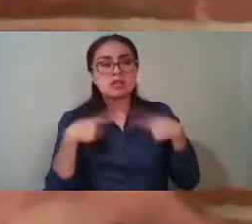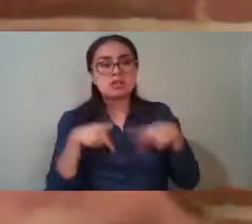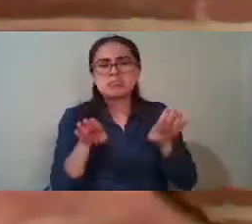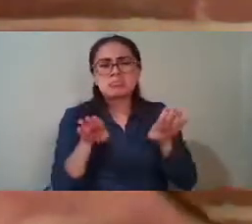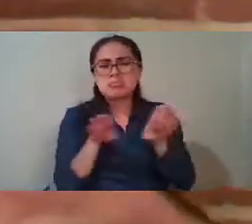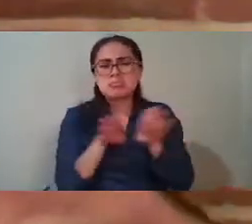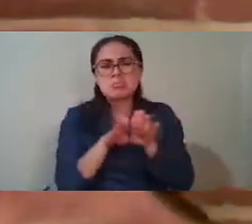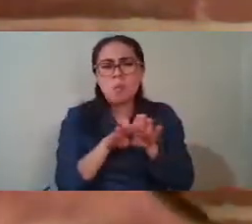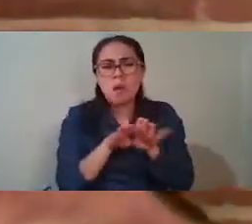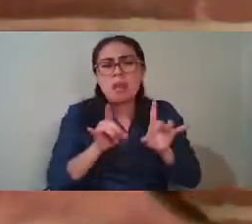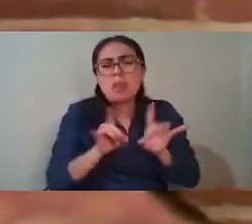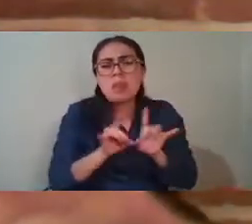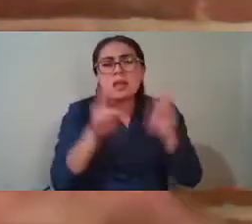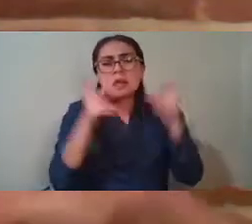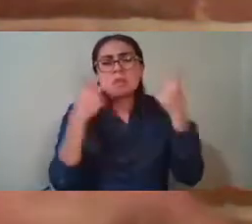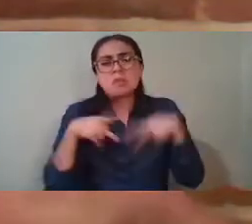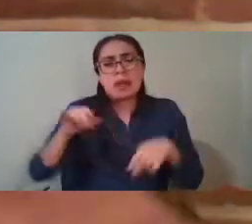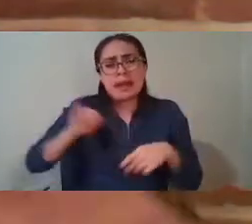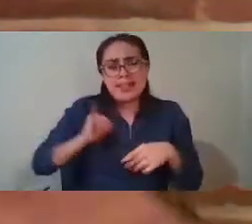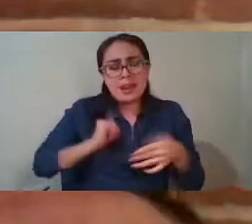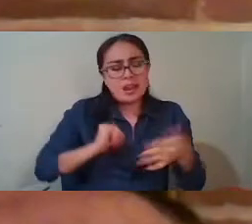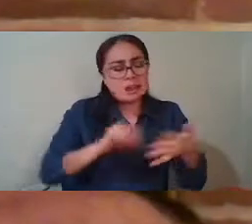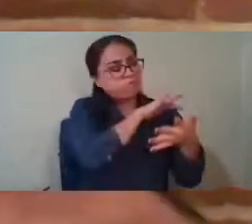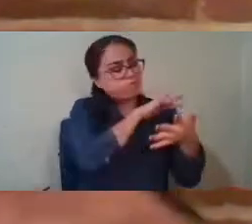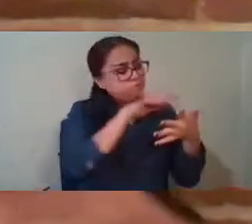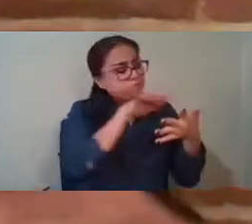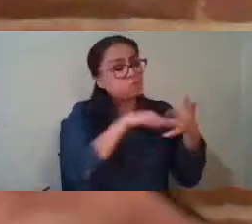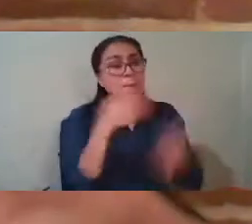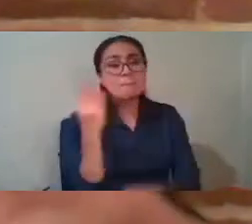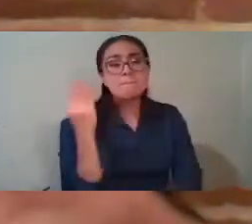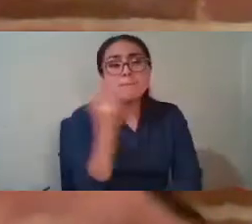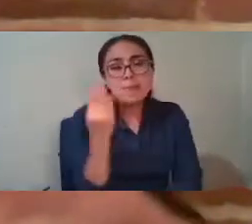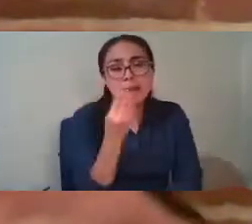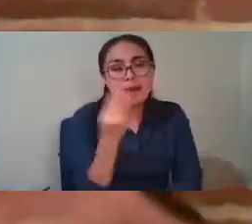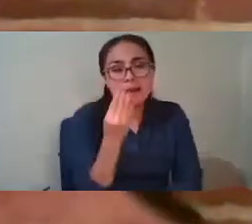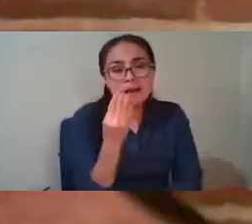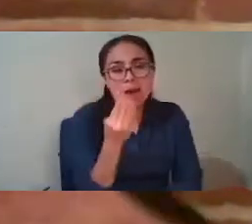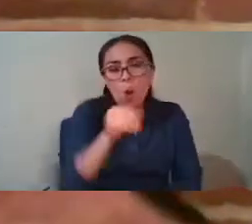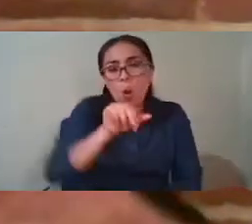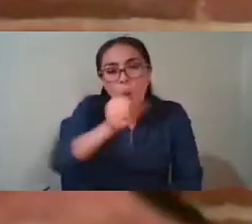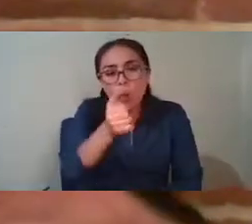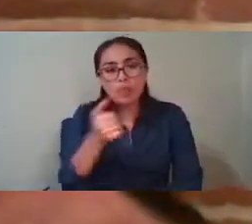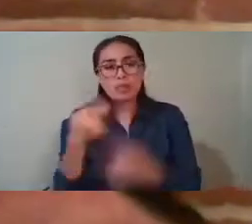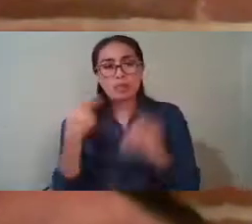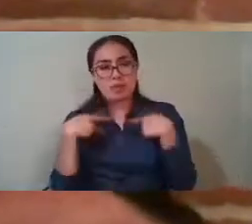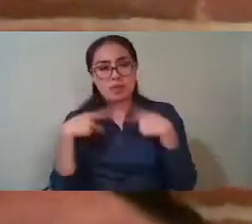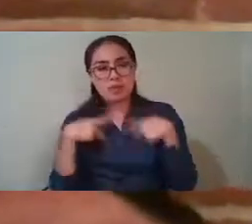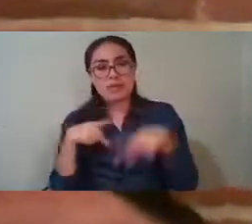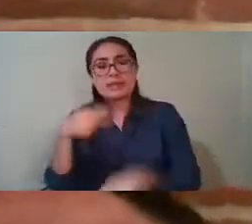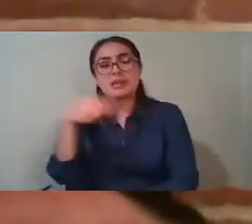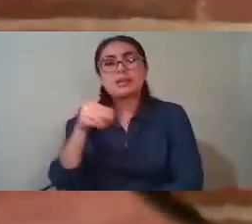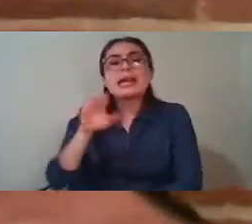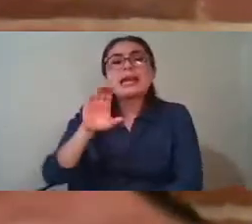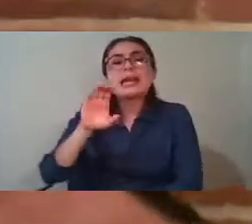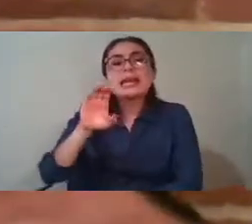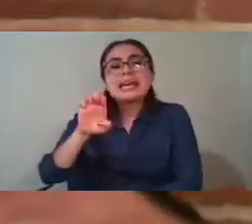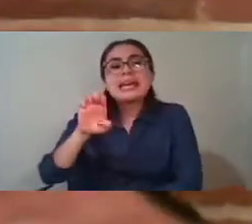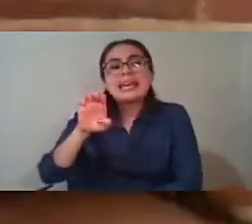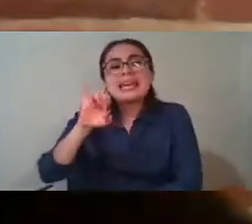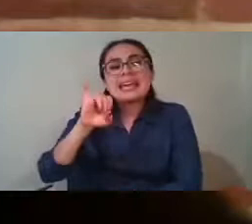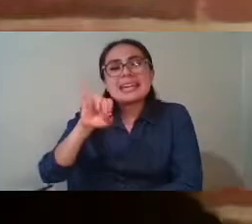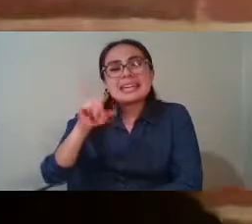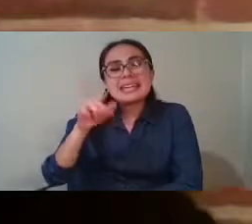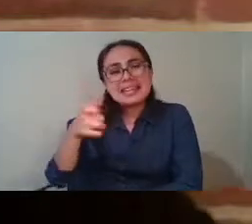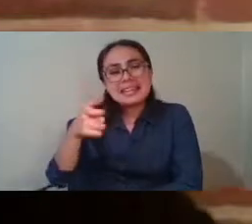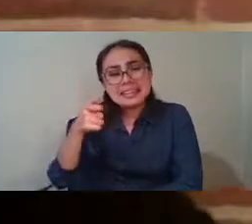lectores de la Biblia, bastante menos populares, a los que se conoce como exégetas. Los